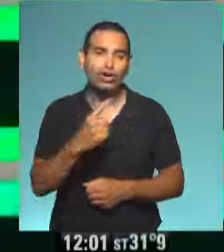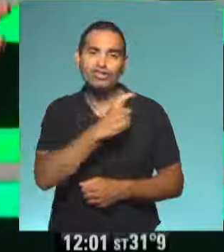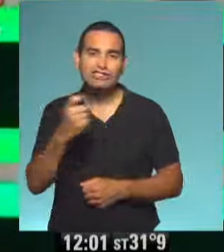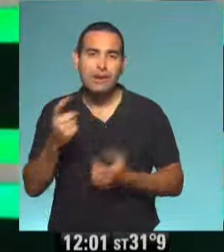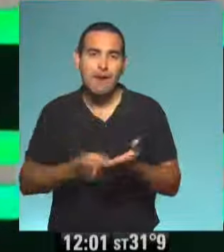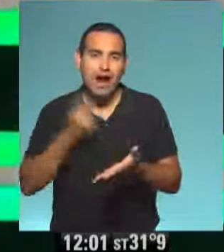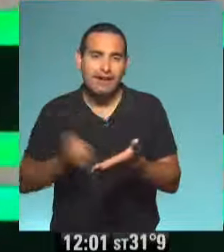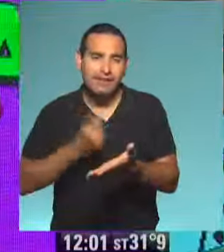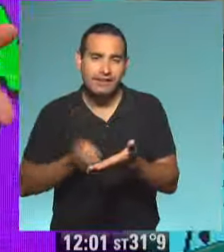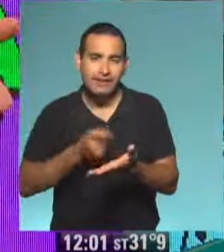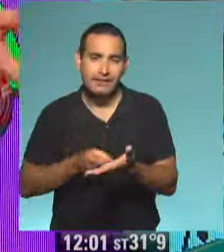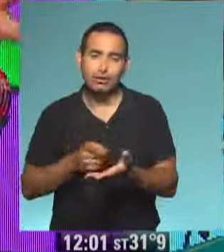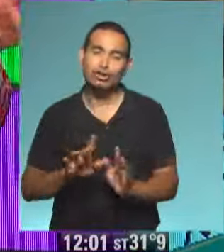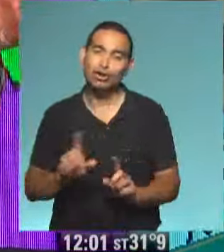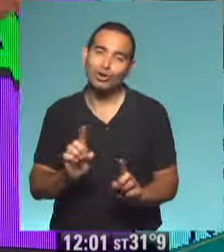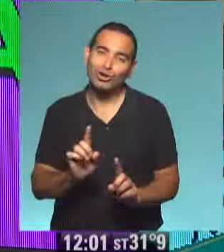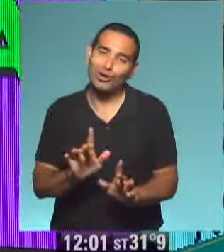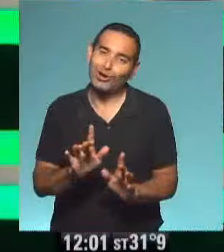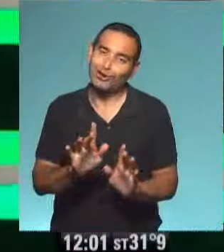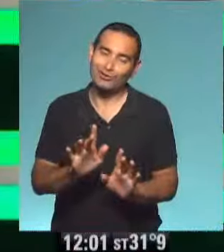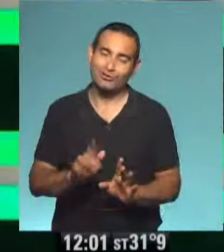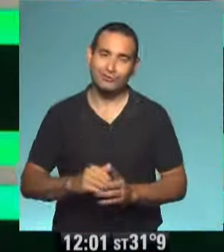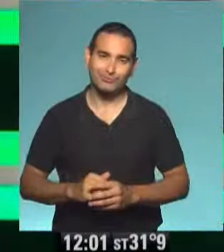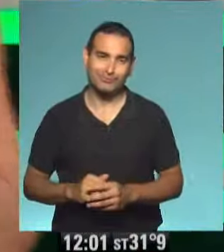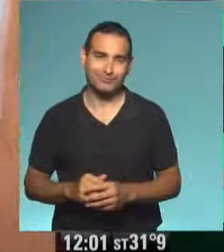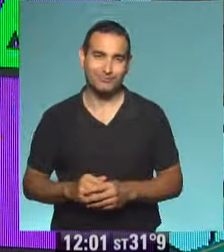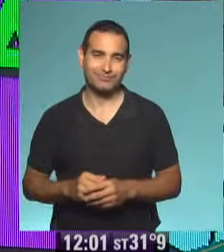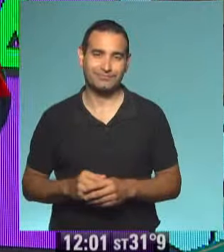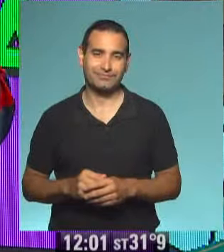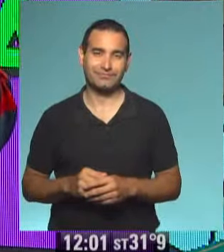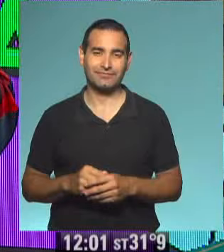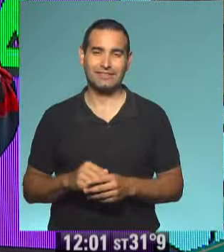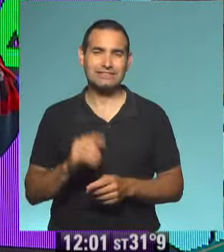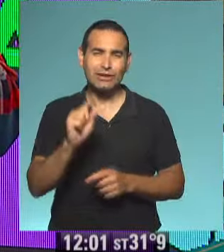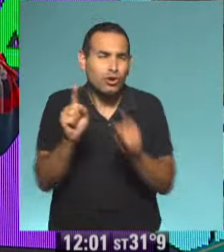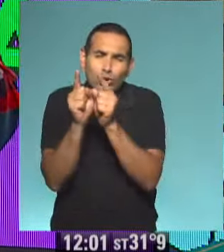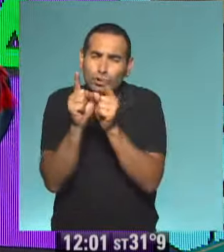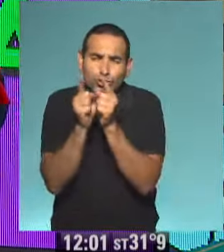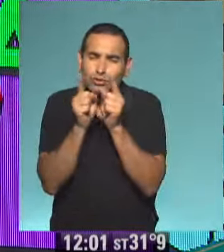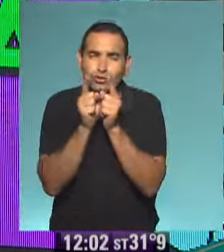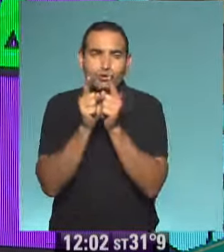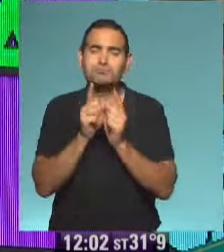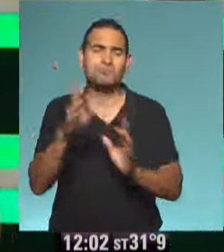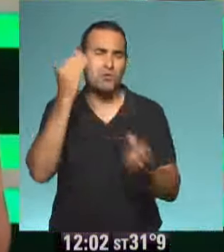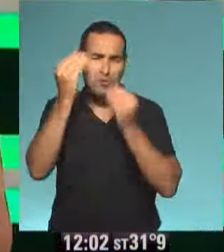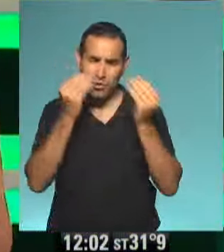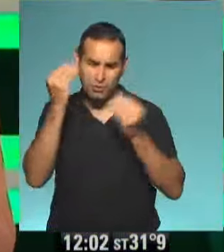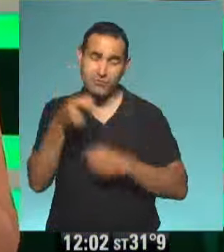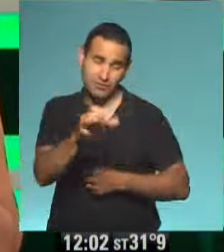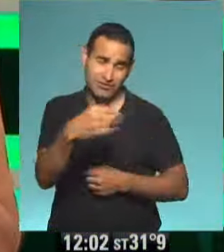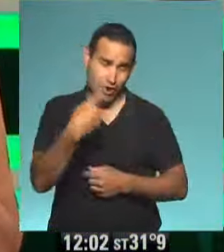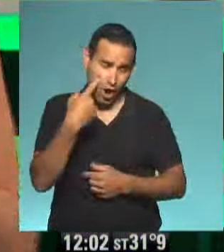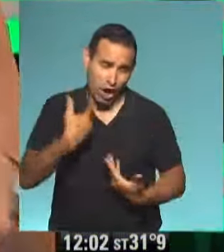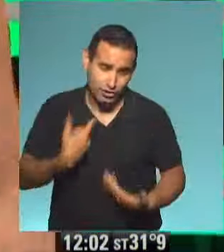páginas. No, eso es... Muy que sea muy breve. Sí, no te preocupes, ¿sabes cómo soy?